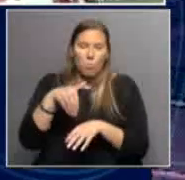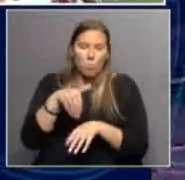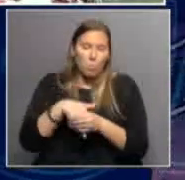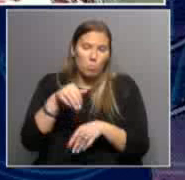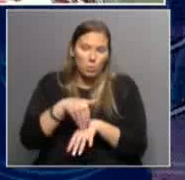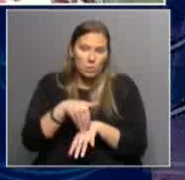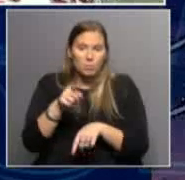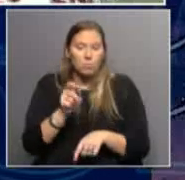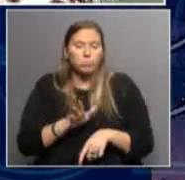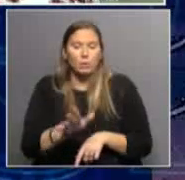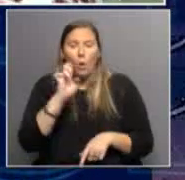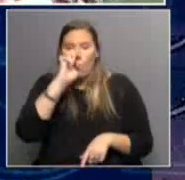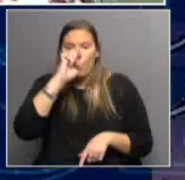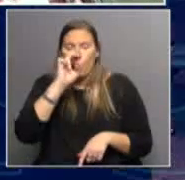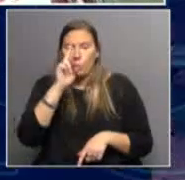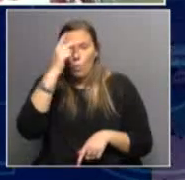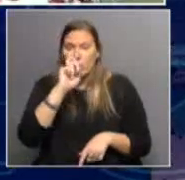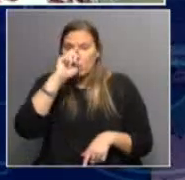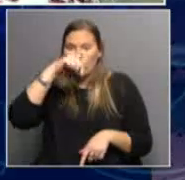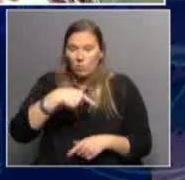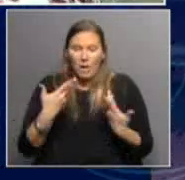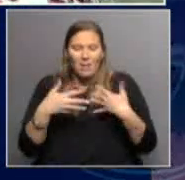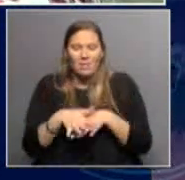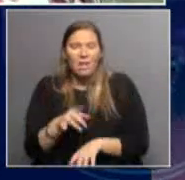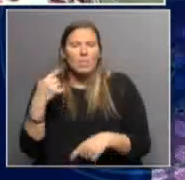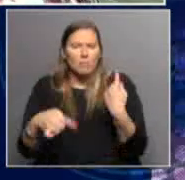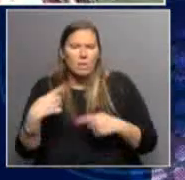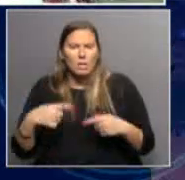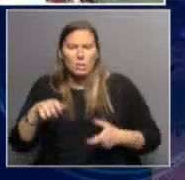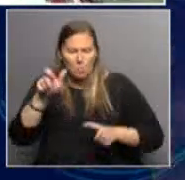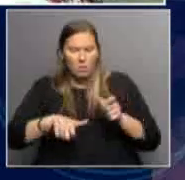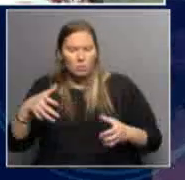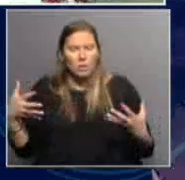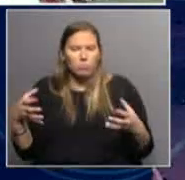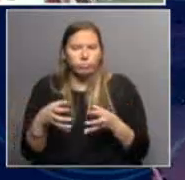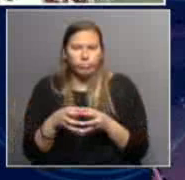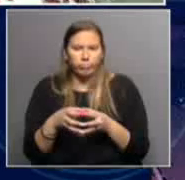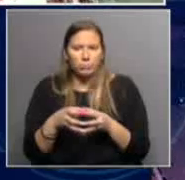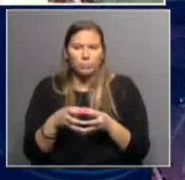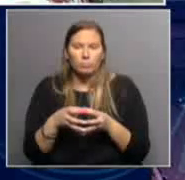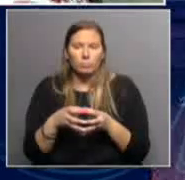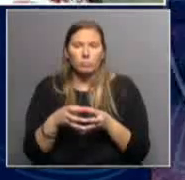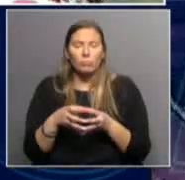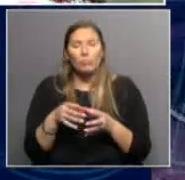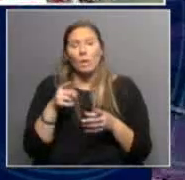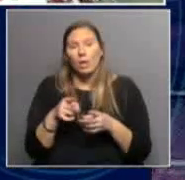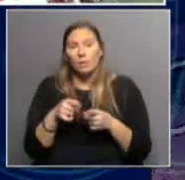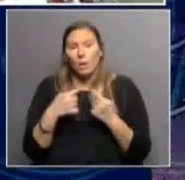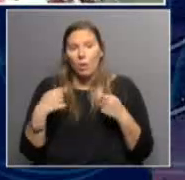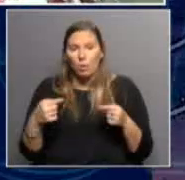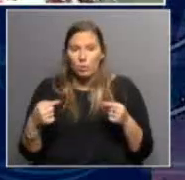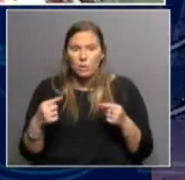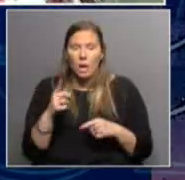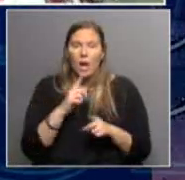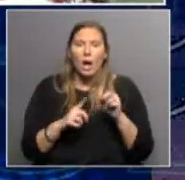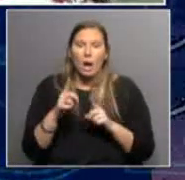que es muy uruguaya, muy montevideana, que es la mezcla de diferentes colectivos, y tratando de que estos aspectos, que algunos